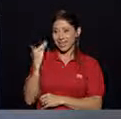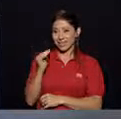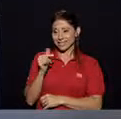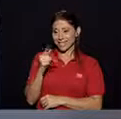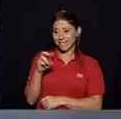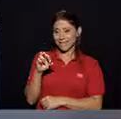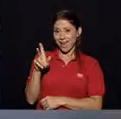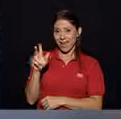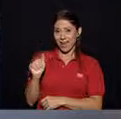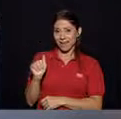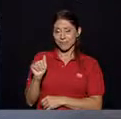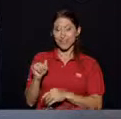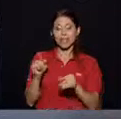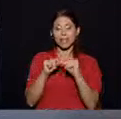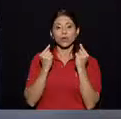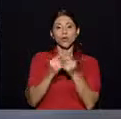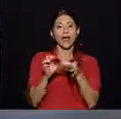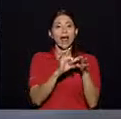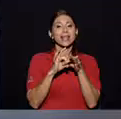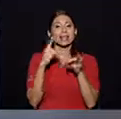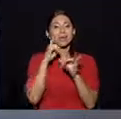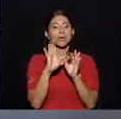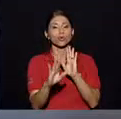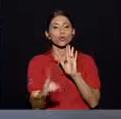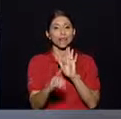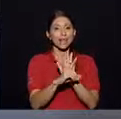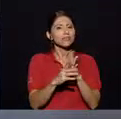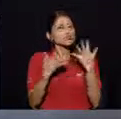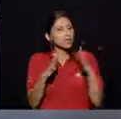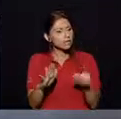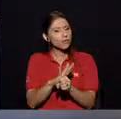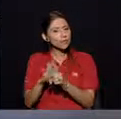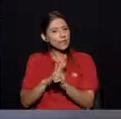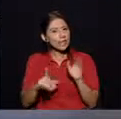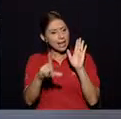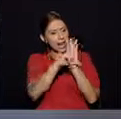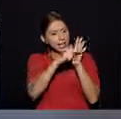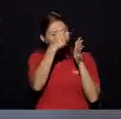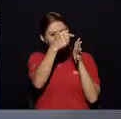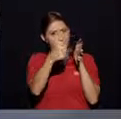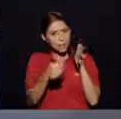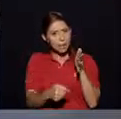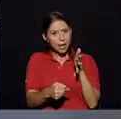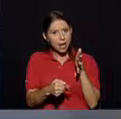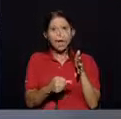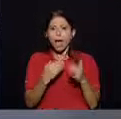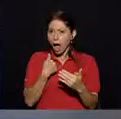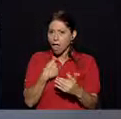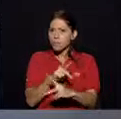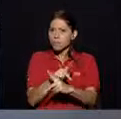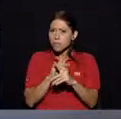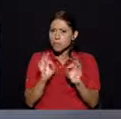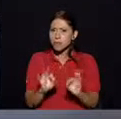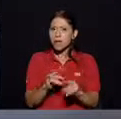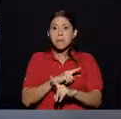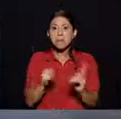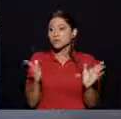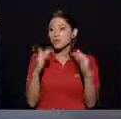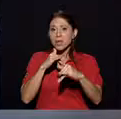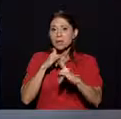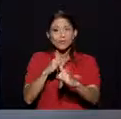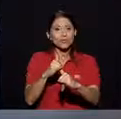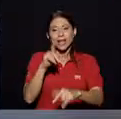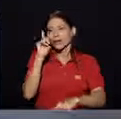Adolescencia, donde pone esa responsabilidad para todas las personas adultas que conozcamos de una situación